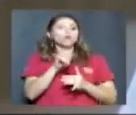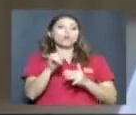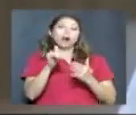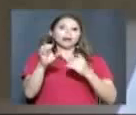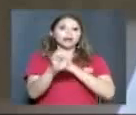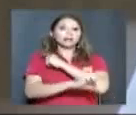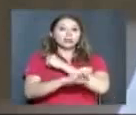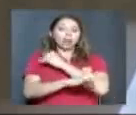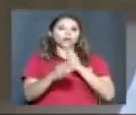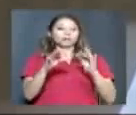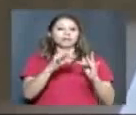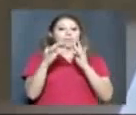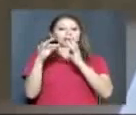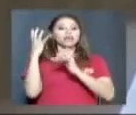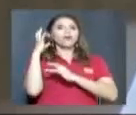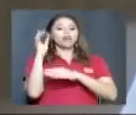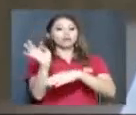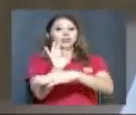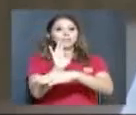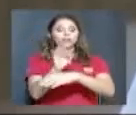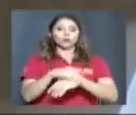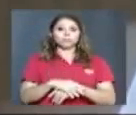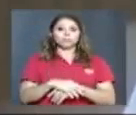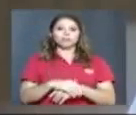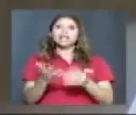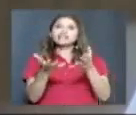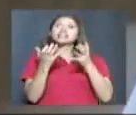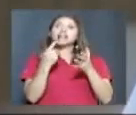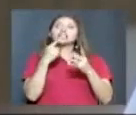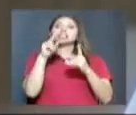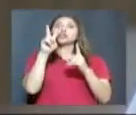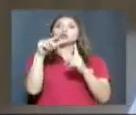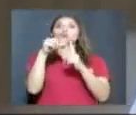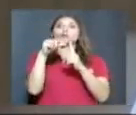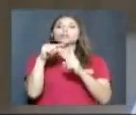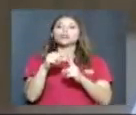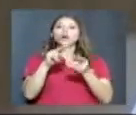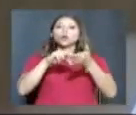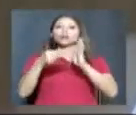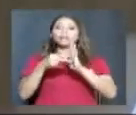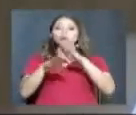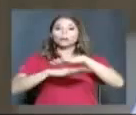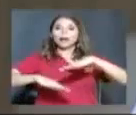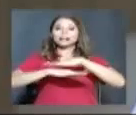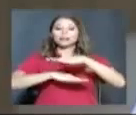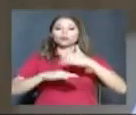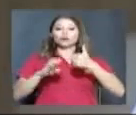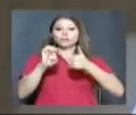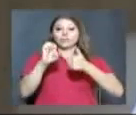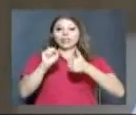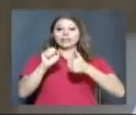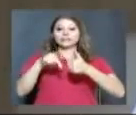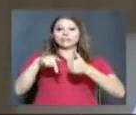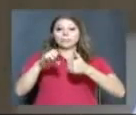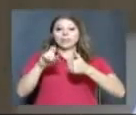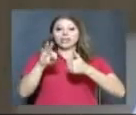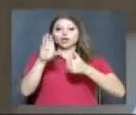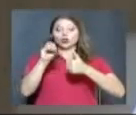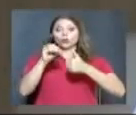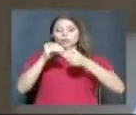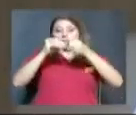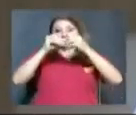televisión. Quisiera poner dos conceptos básicos. El espectro definitivamente es un